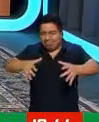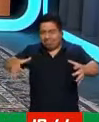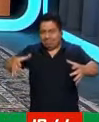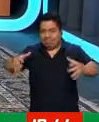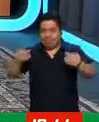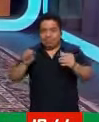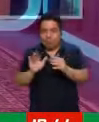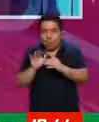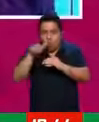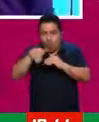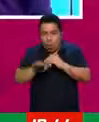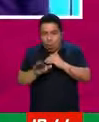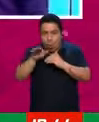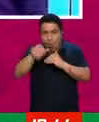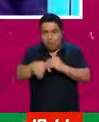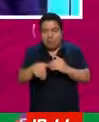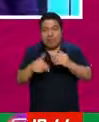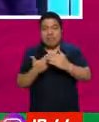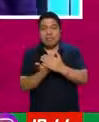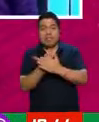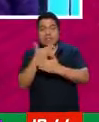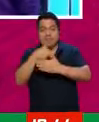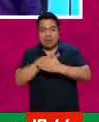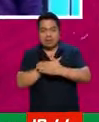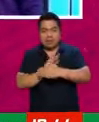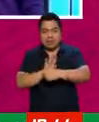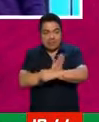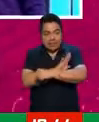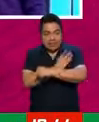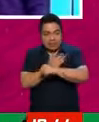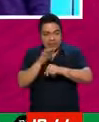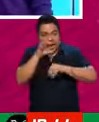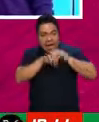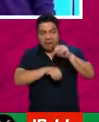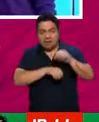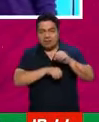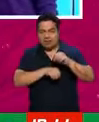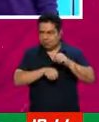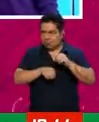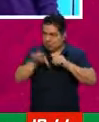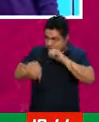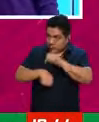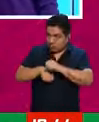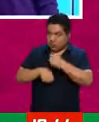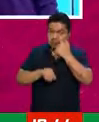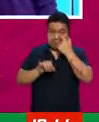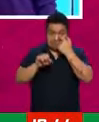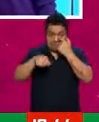con olas en donde viven tiburones que te comen. ¿Te comen? Sí.